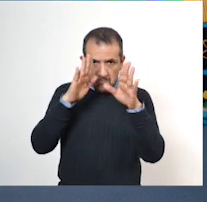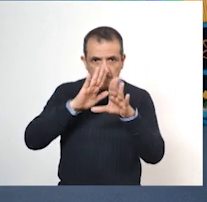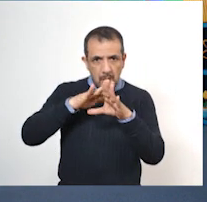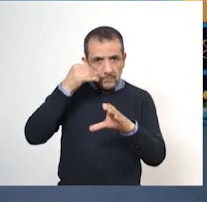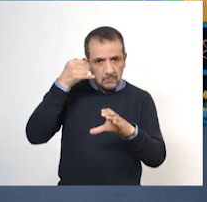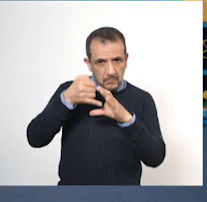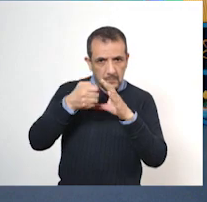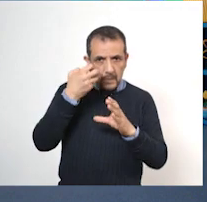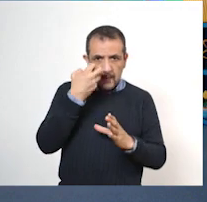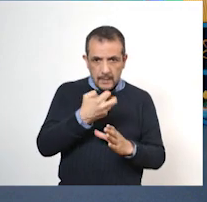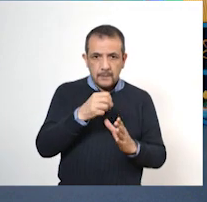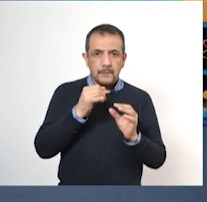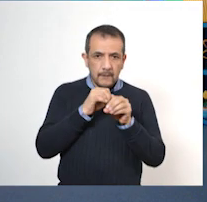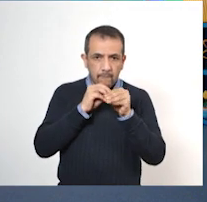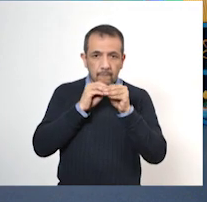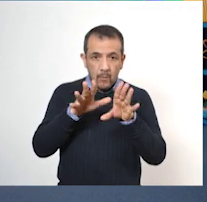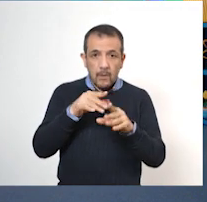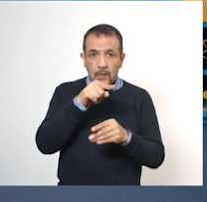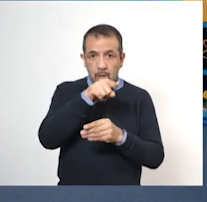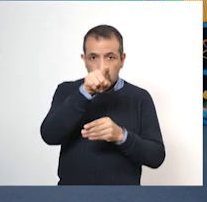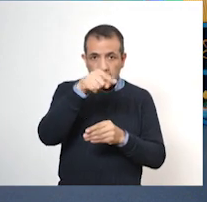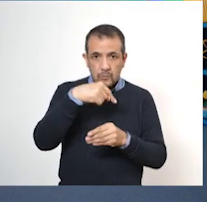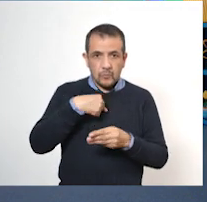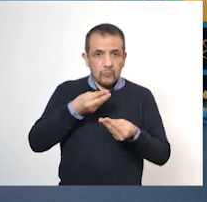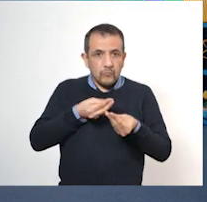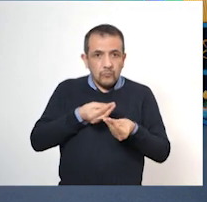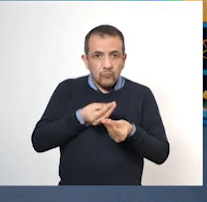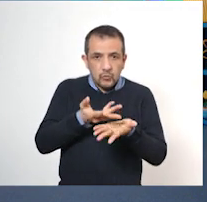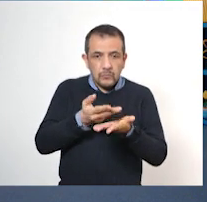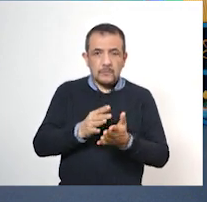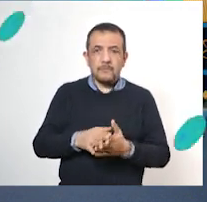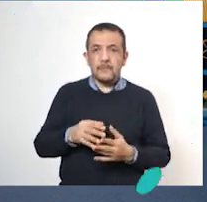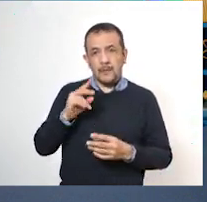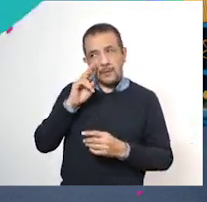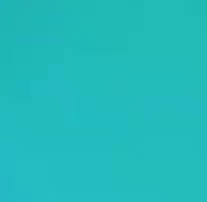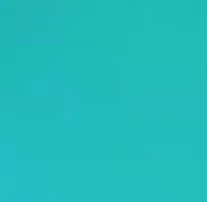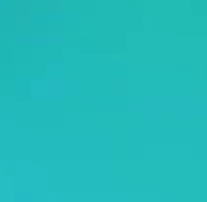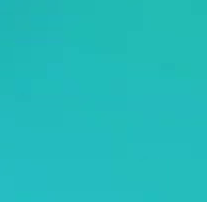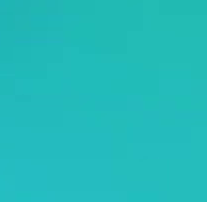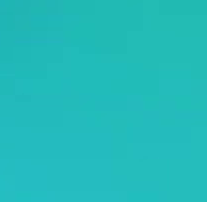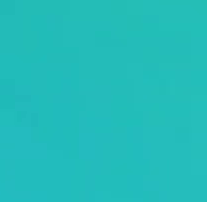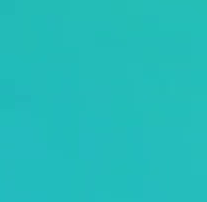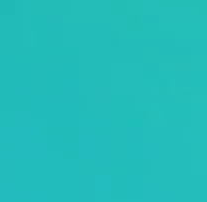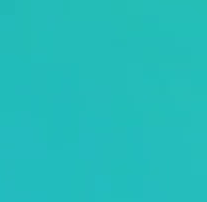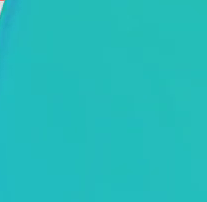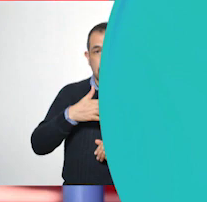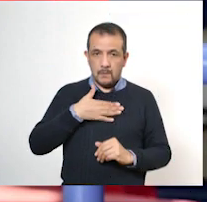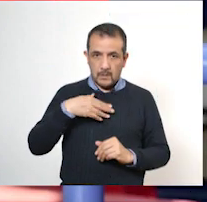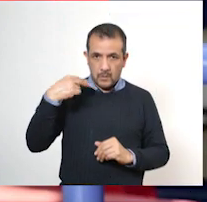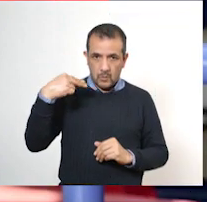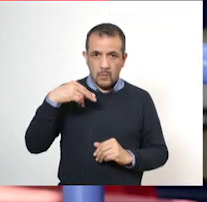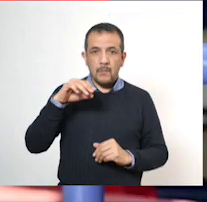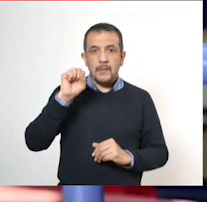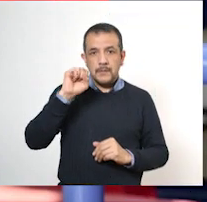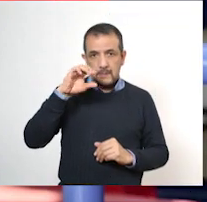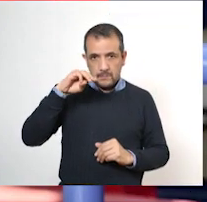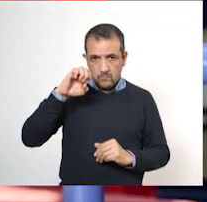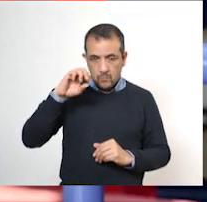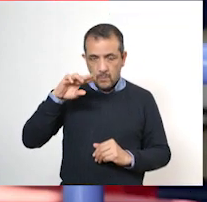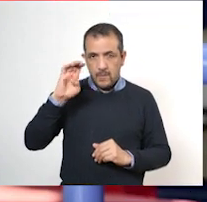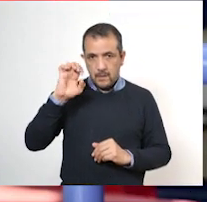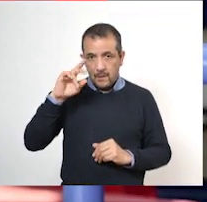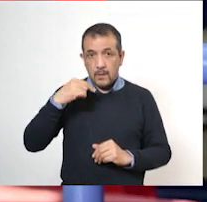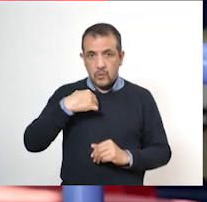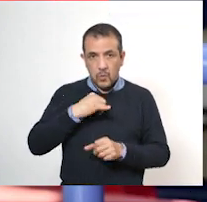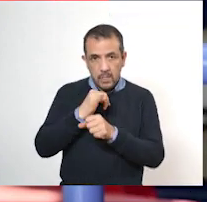información que hoy hemos compartido con todas y todos ustedes. Vamos a verla. Hola, ¿qué tal? Mi nombre es Simón Barquera